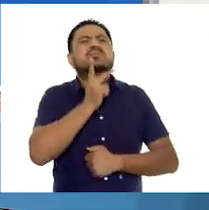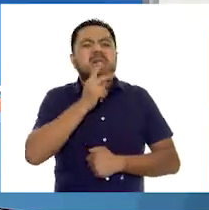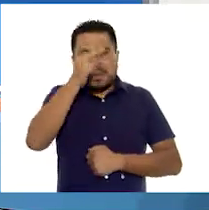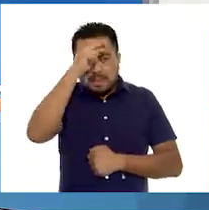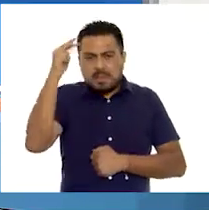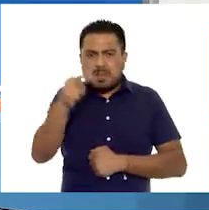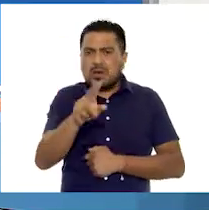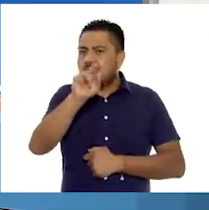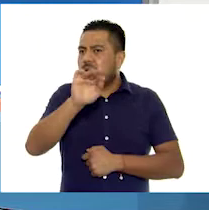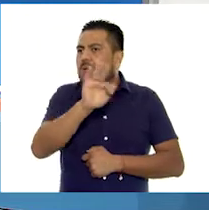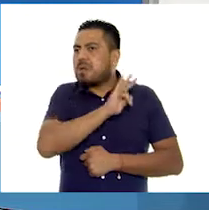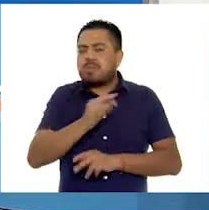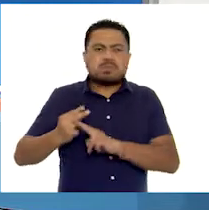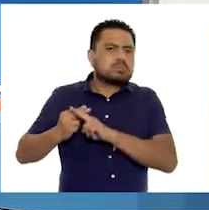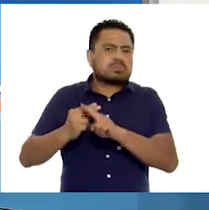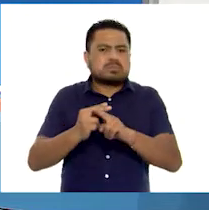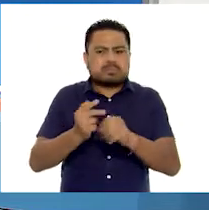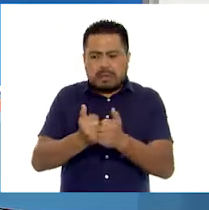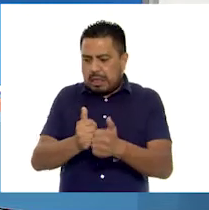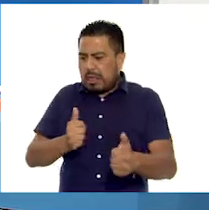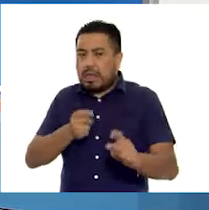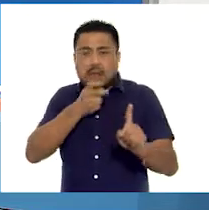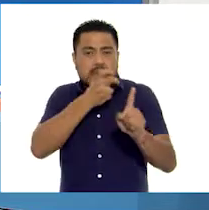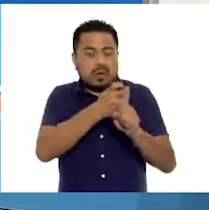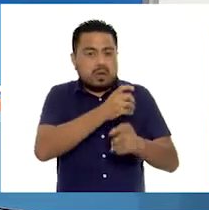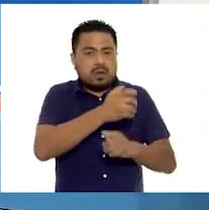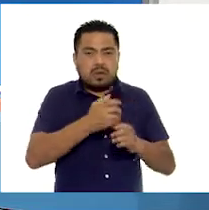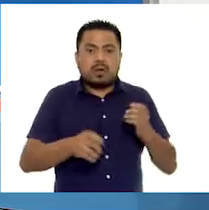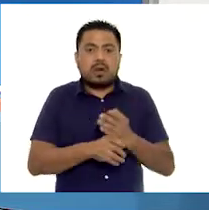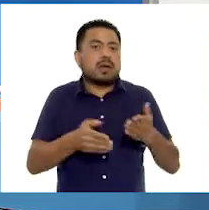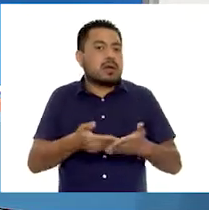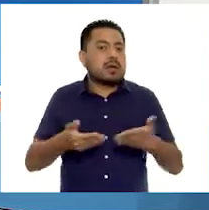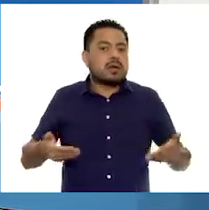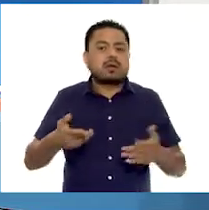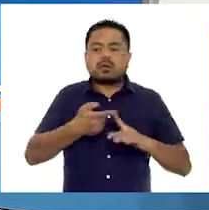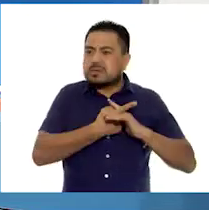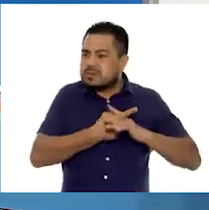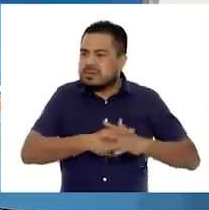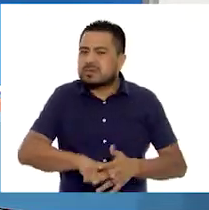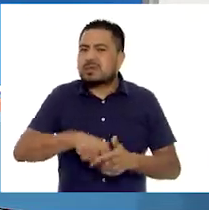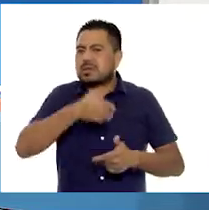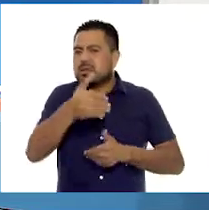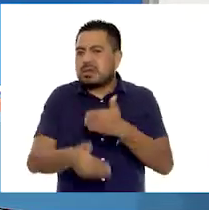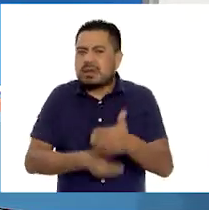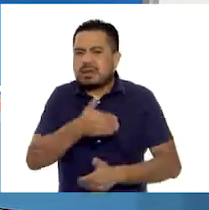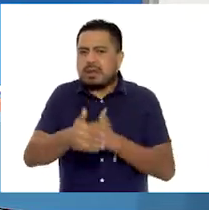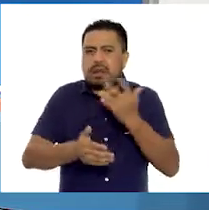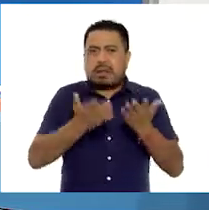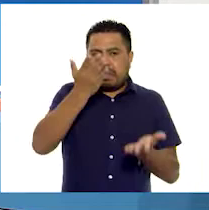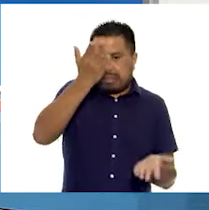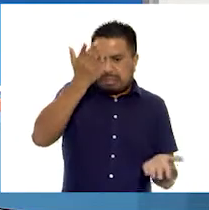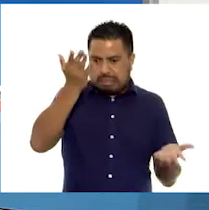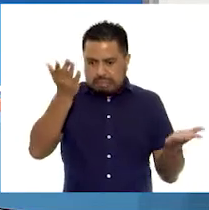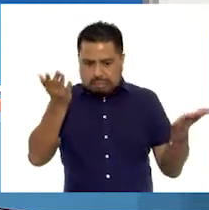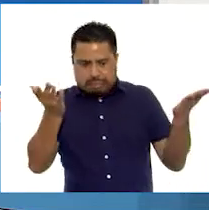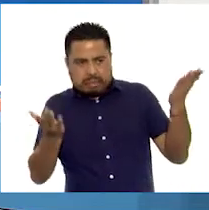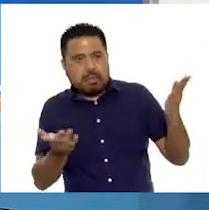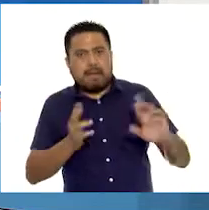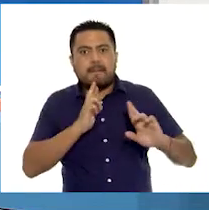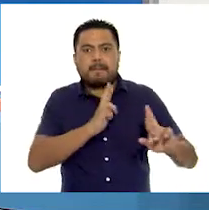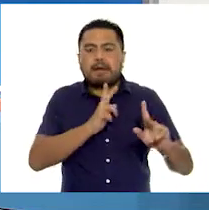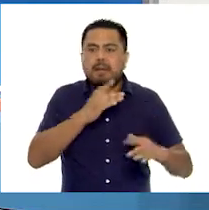méxico no pudo mantenerse alejado de esta situación entonces comenzó una etapa de desestabilización que tendría como resultado